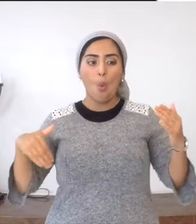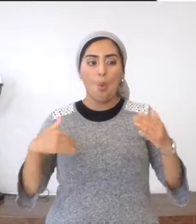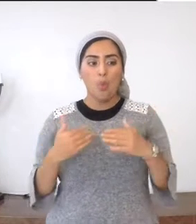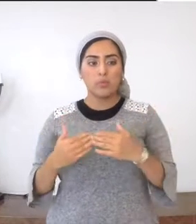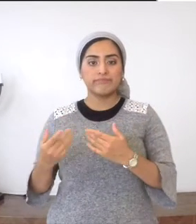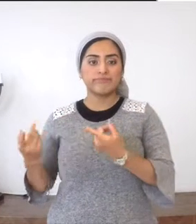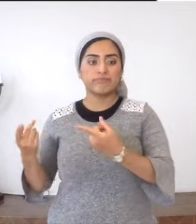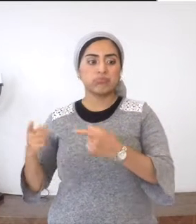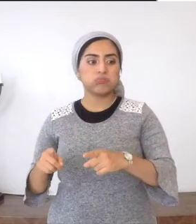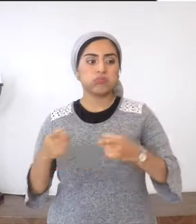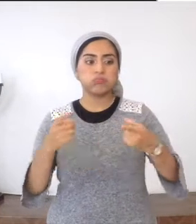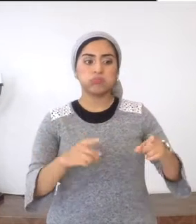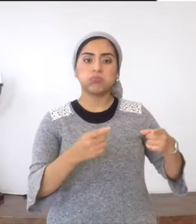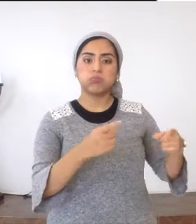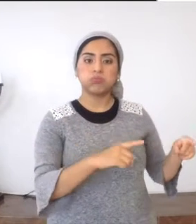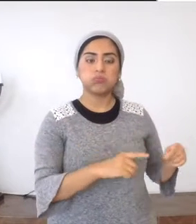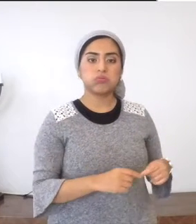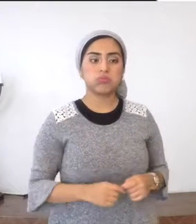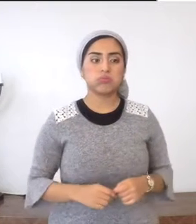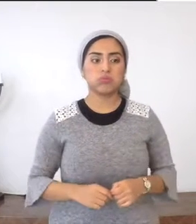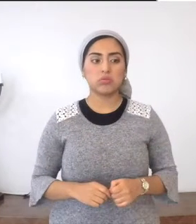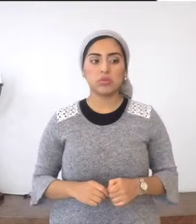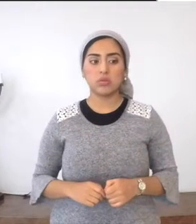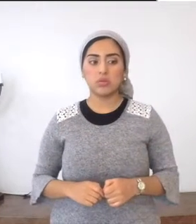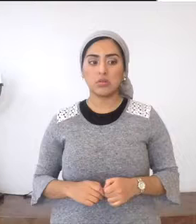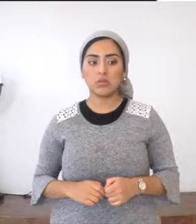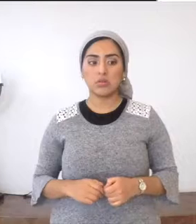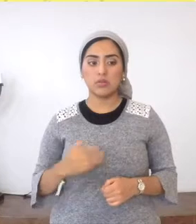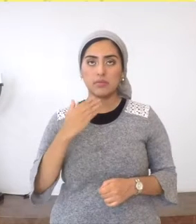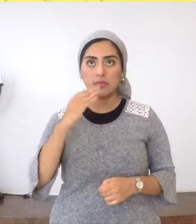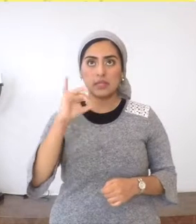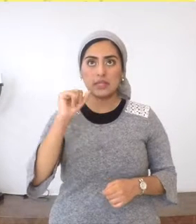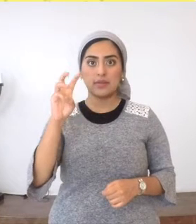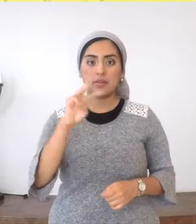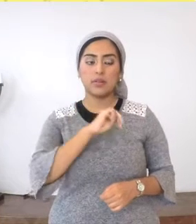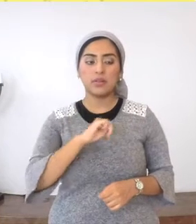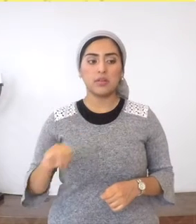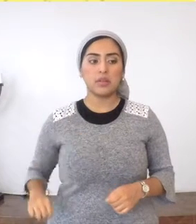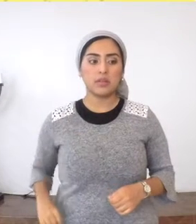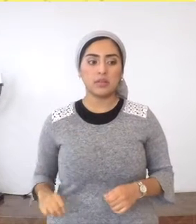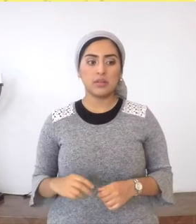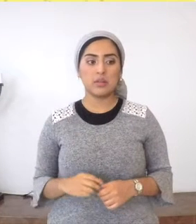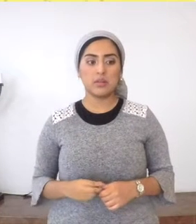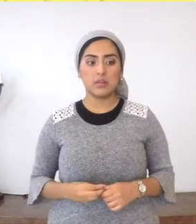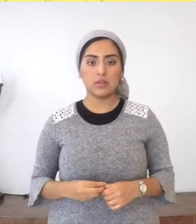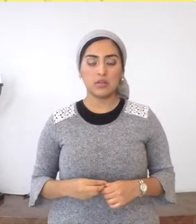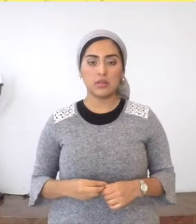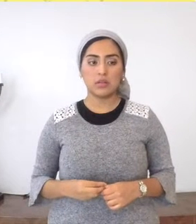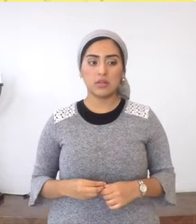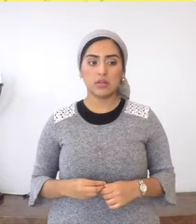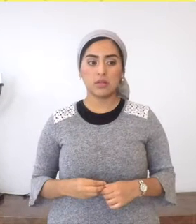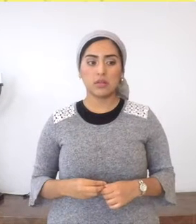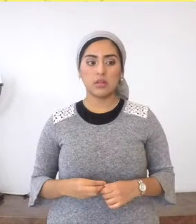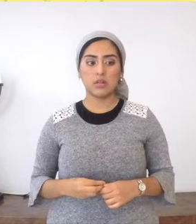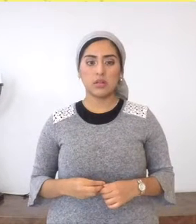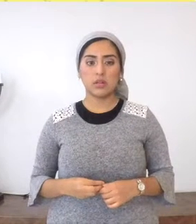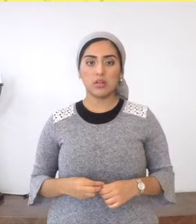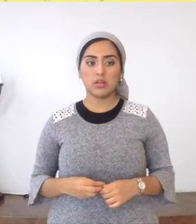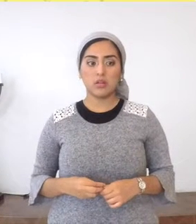Y todo Todo se está Cumpliendo Amén Toda la valla Sua Mashiach